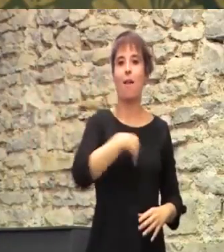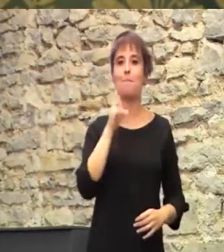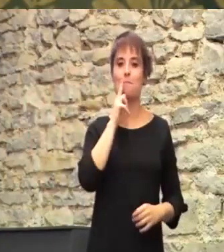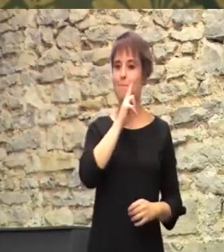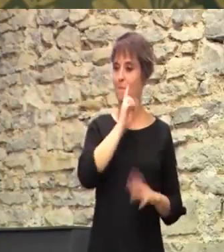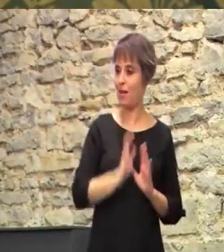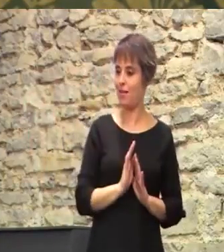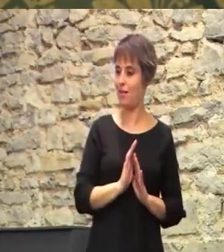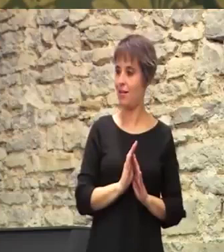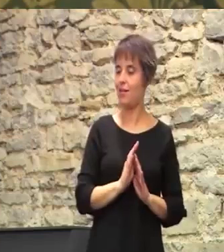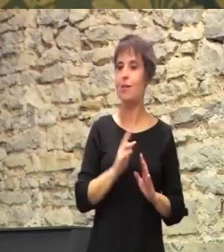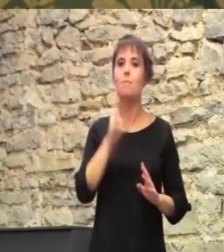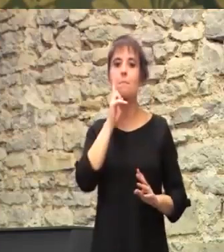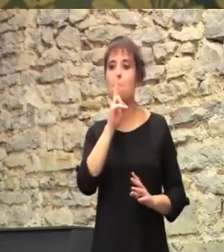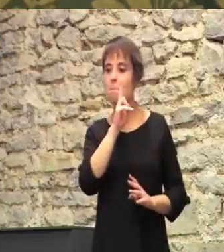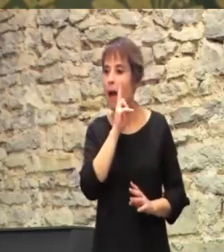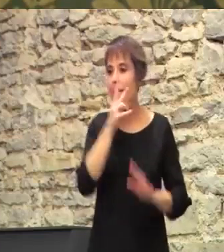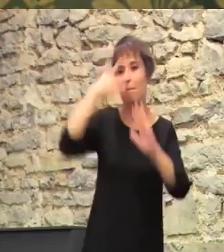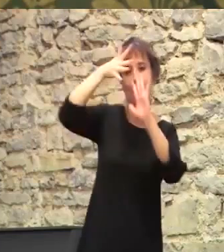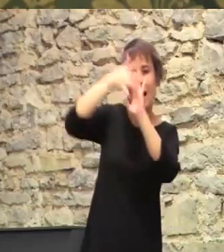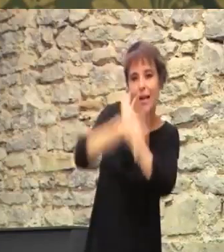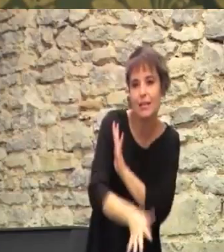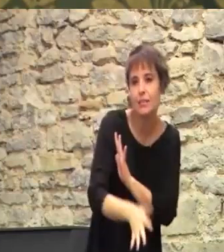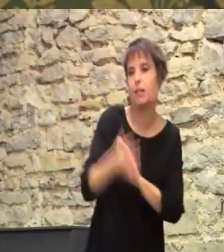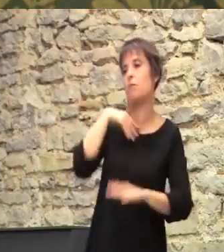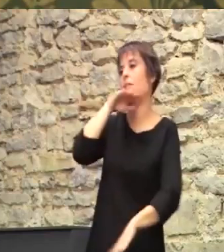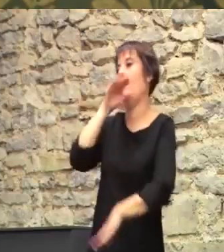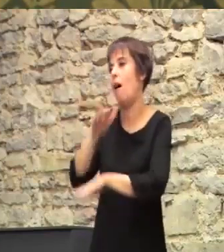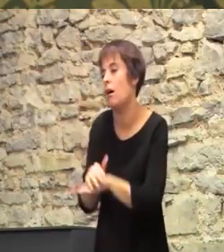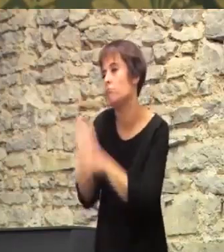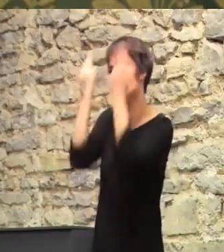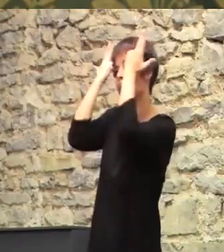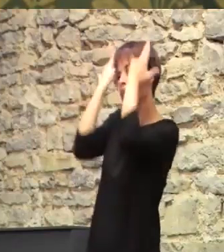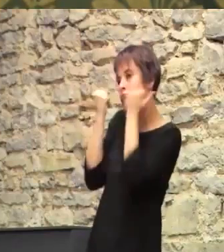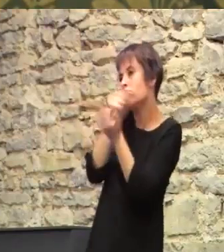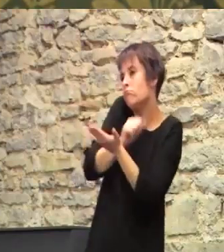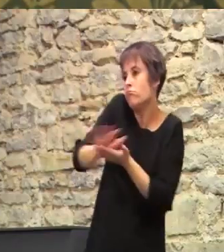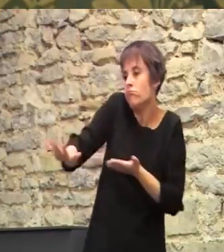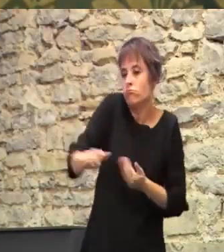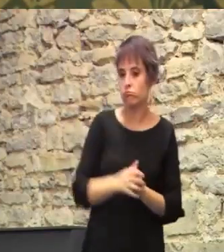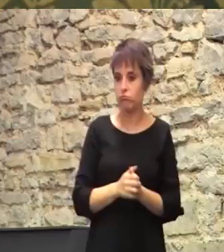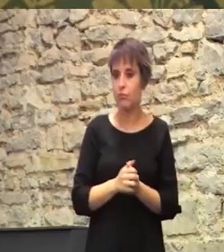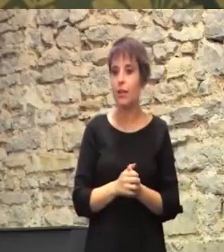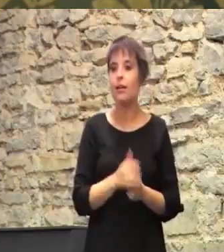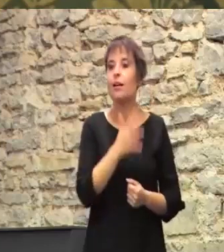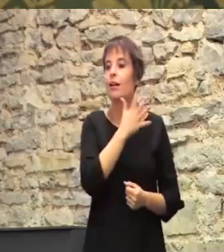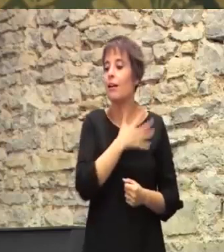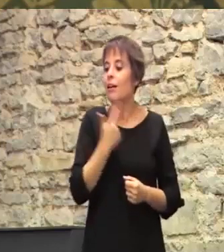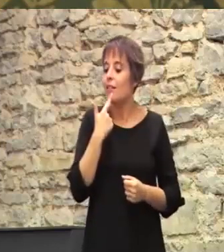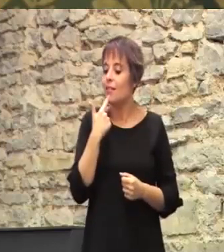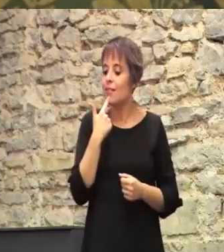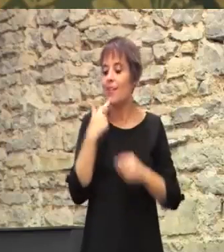como madre no cualquier madre una madre incondicional abnegada y altruista por lo cual habría que comportarse